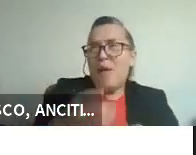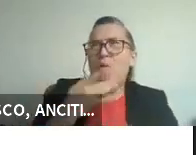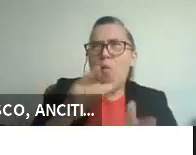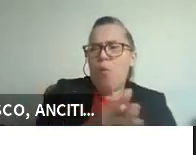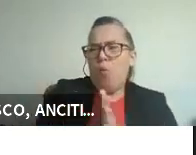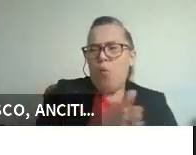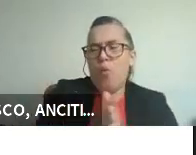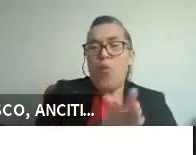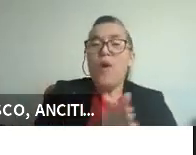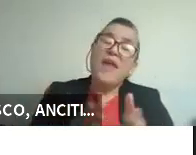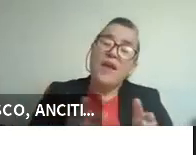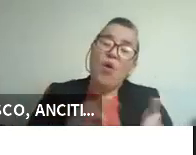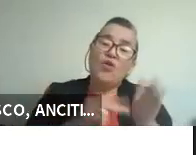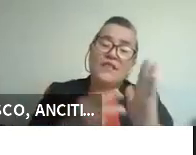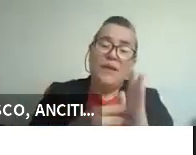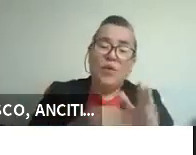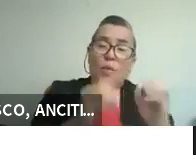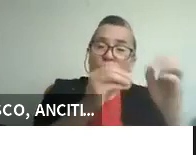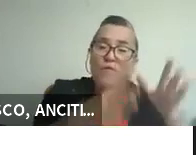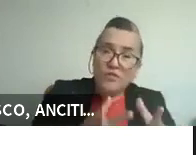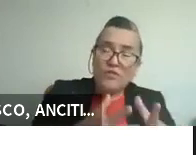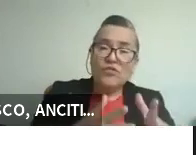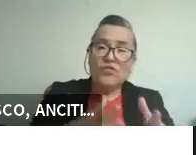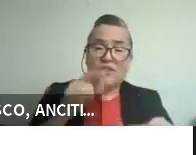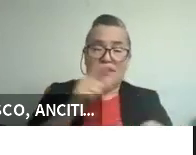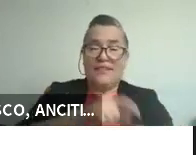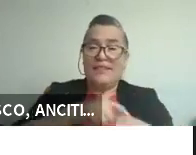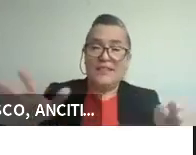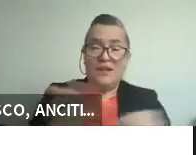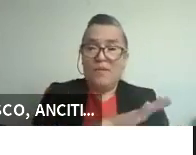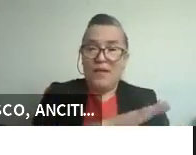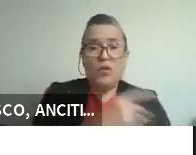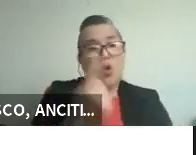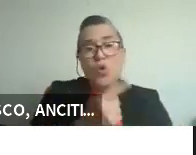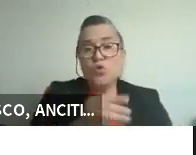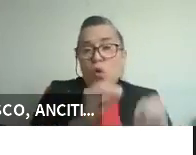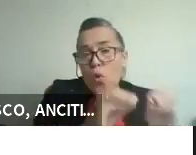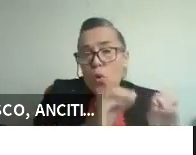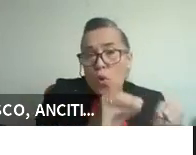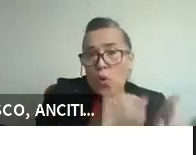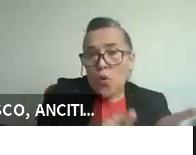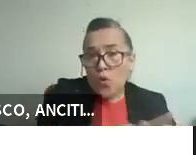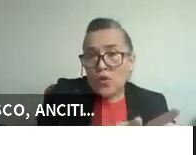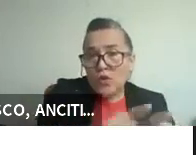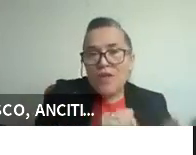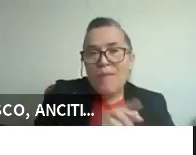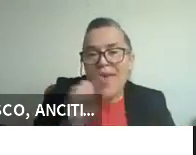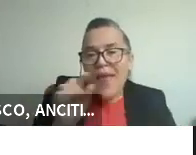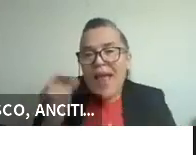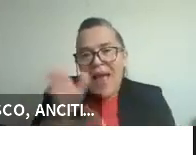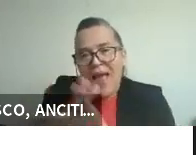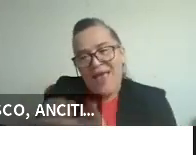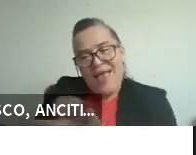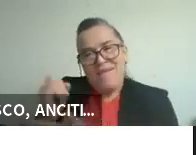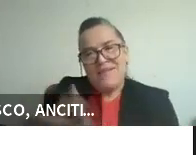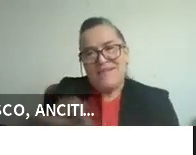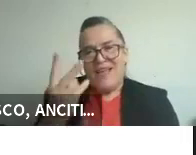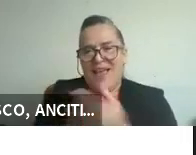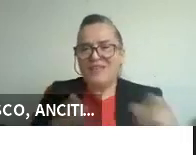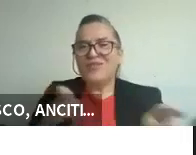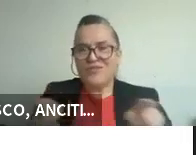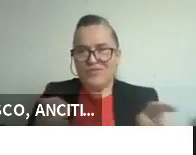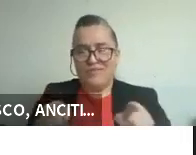de tiempo completo de manera que pudieran dedicarse no solo a la docencia sino también a la investigación un